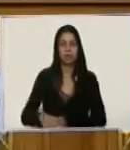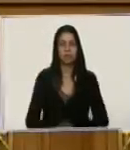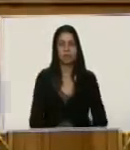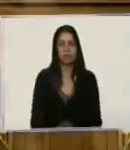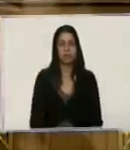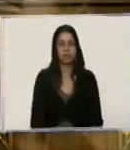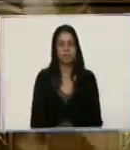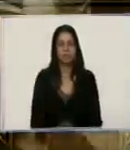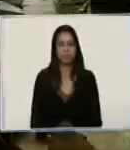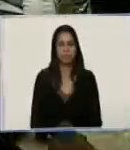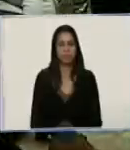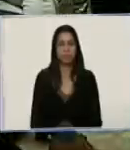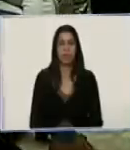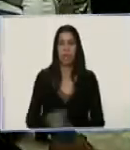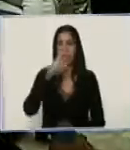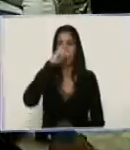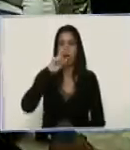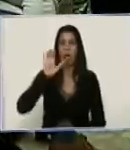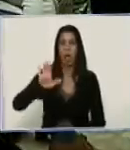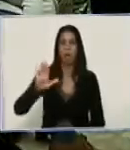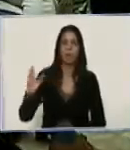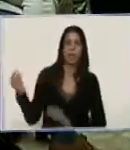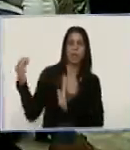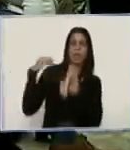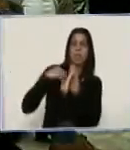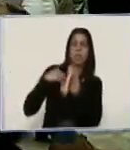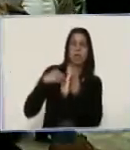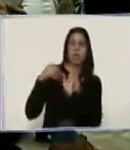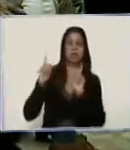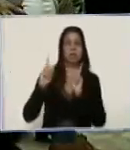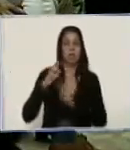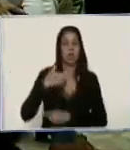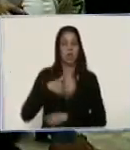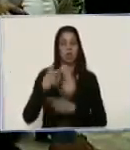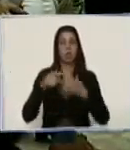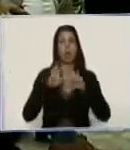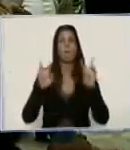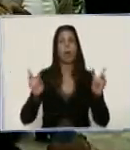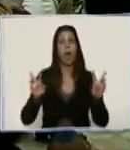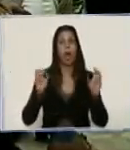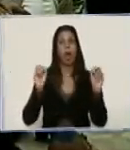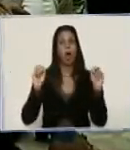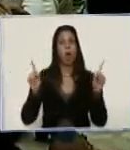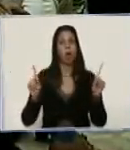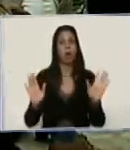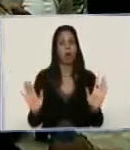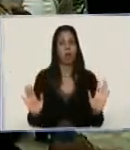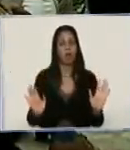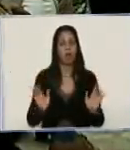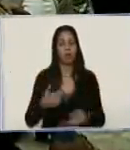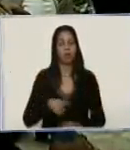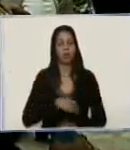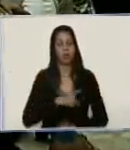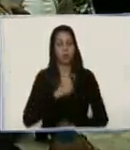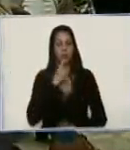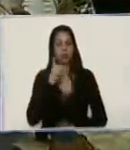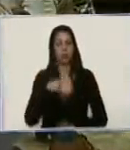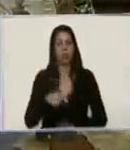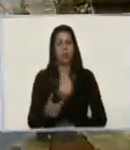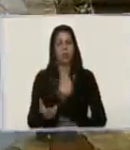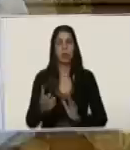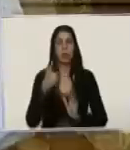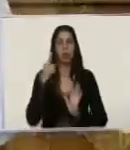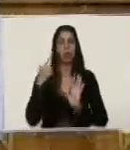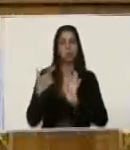A no los van a amenazar. Somos gente de paz y hemos dado